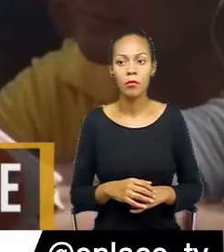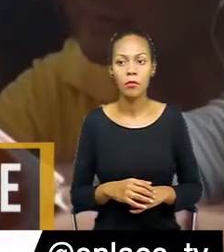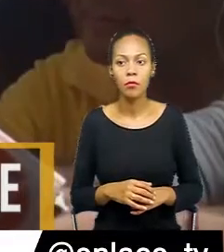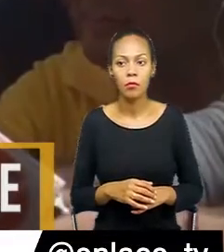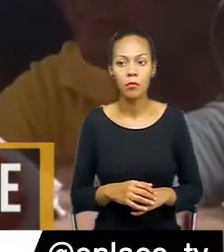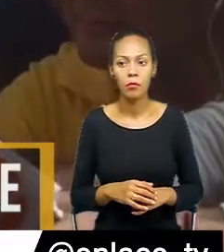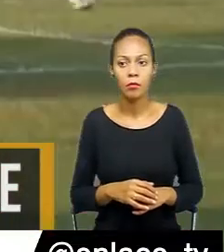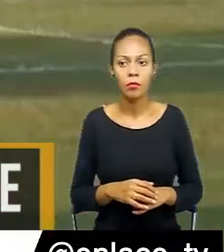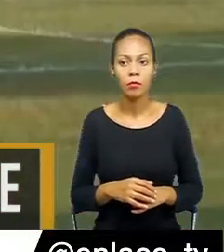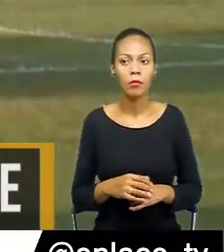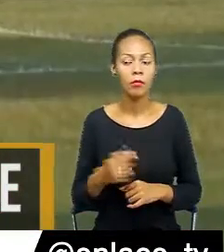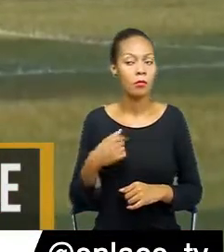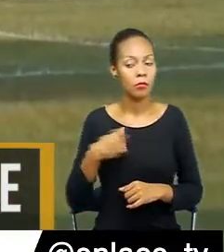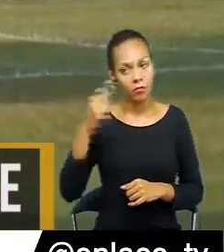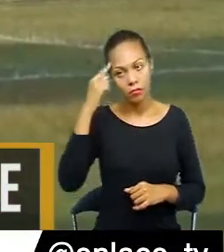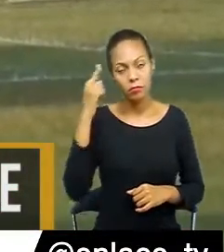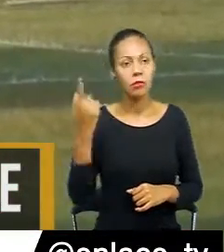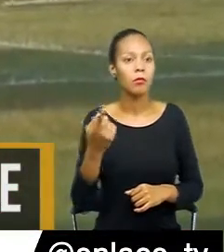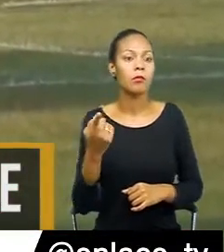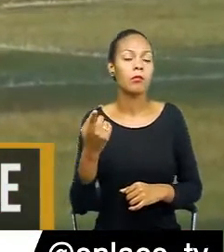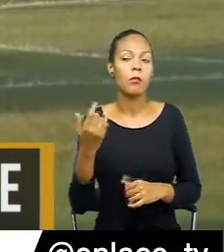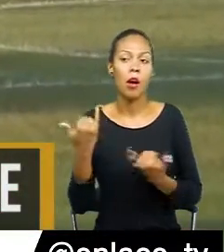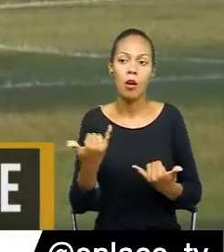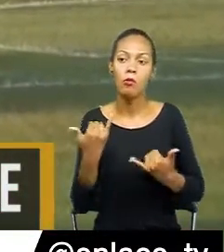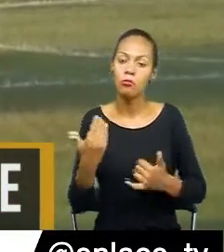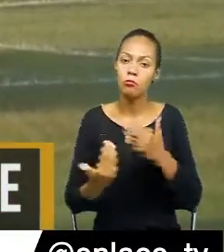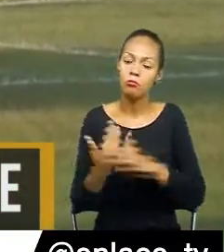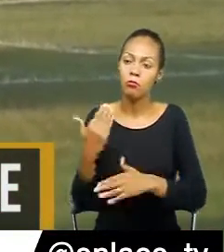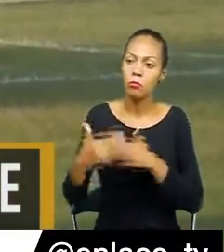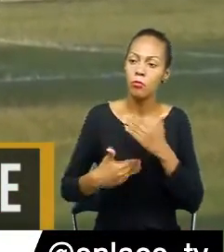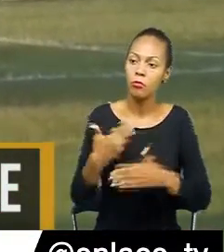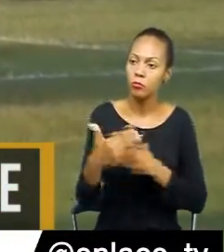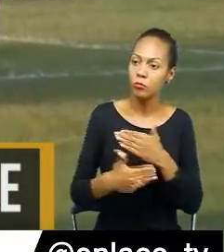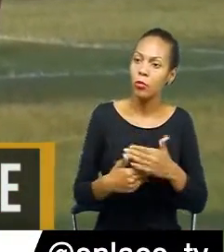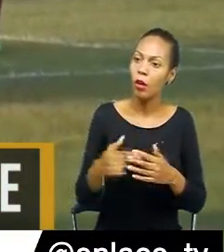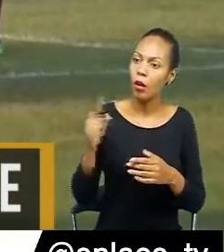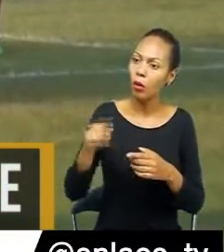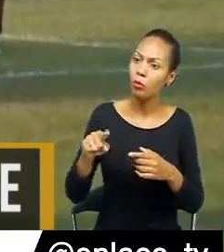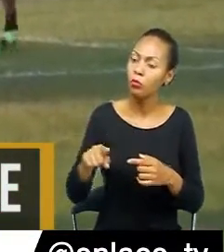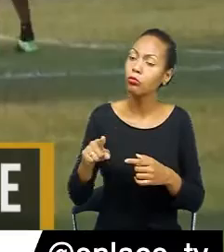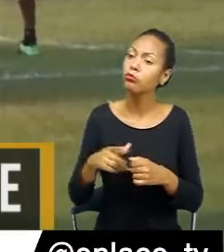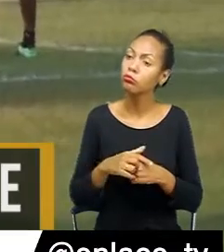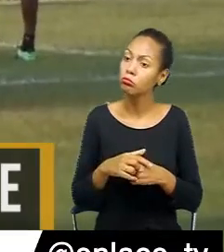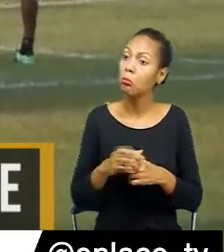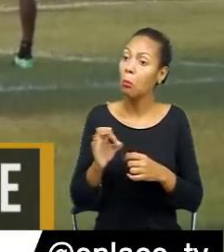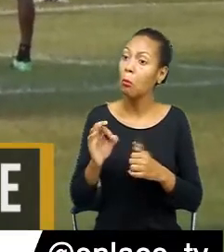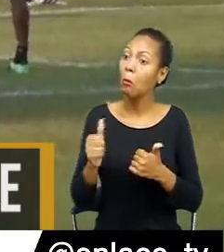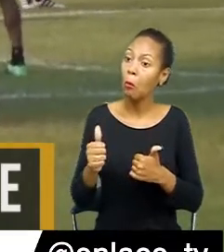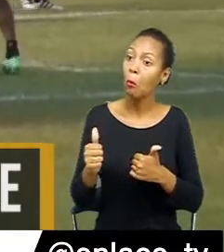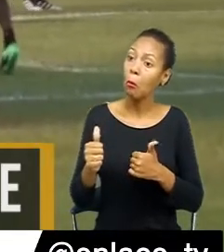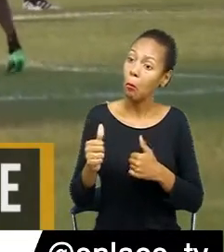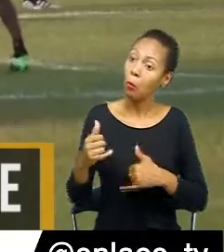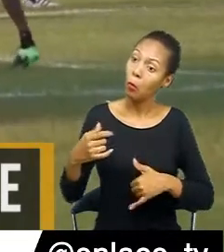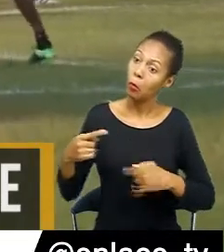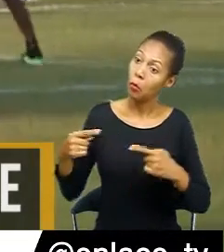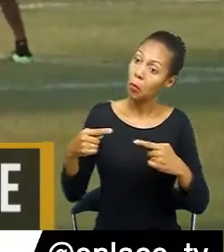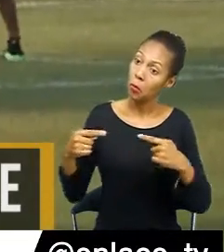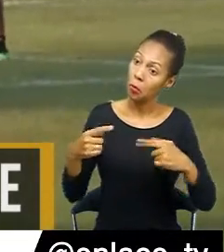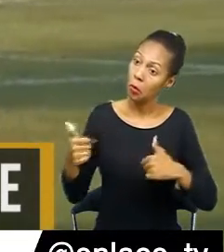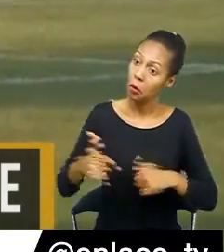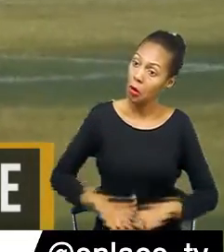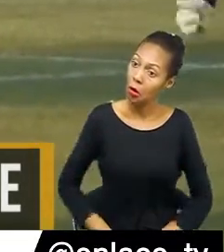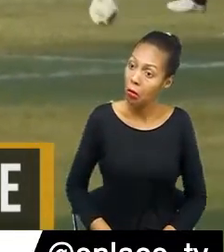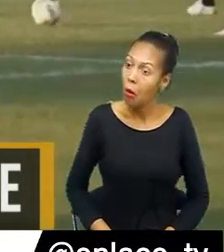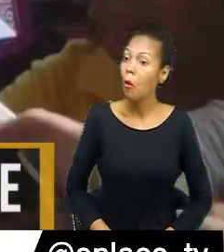que se han acercado a este nuevo proceso, jugadores de altísima calidad, muy talentosos, y que